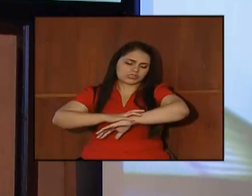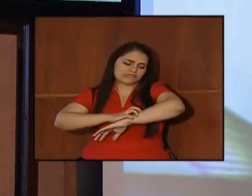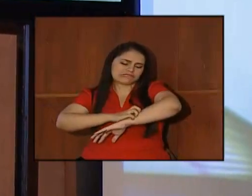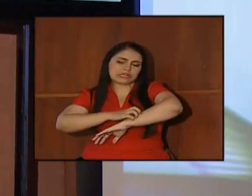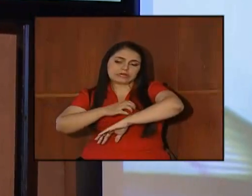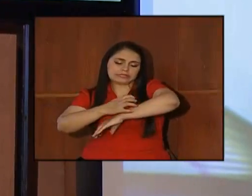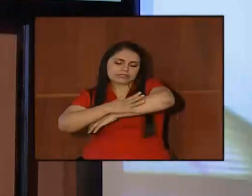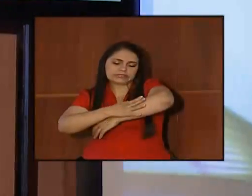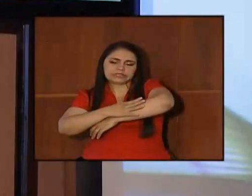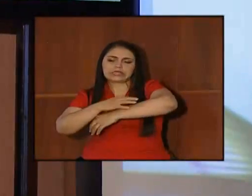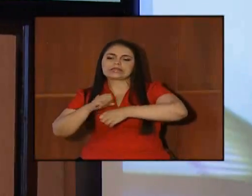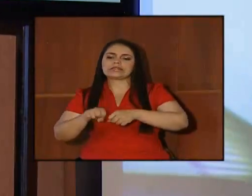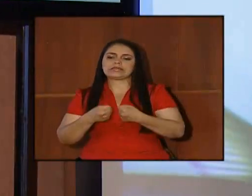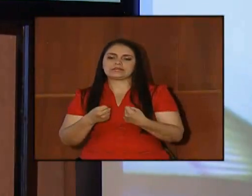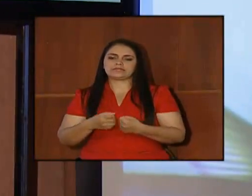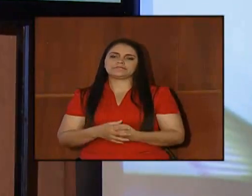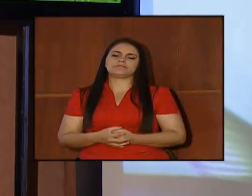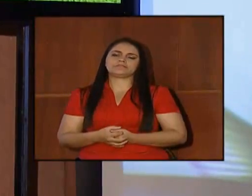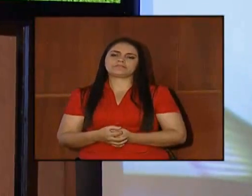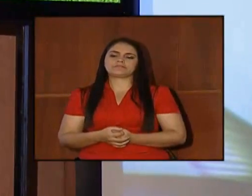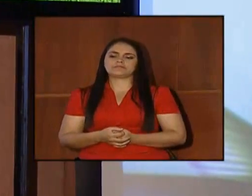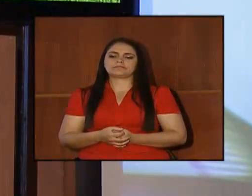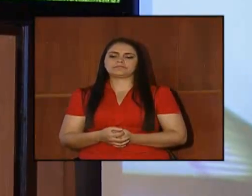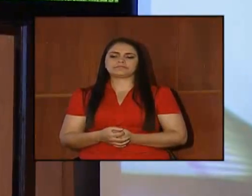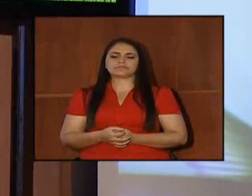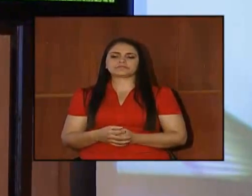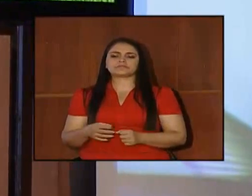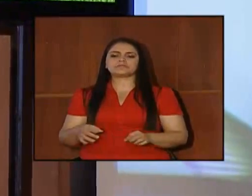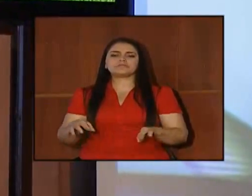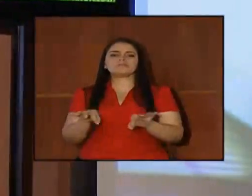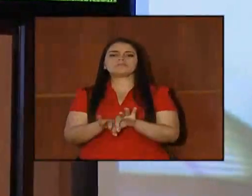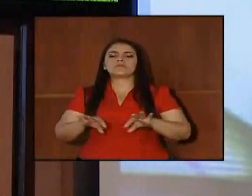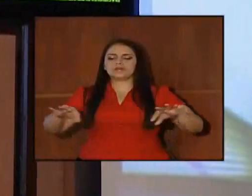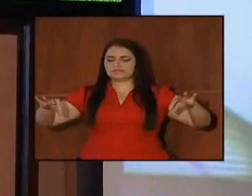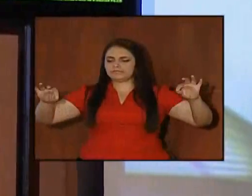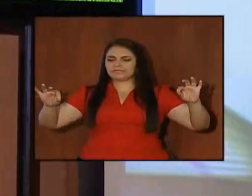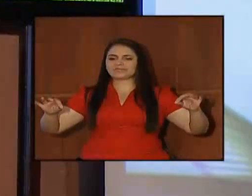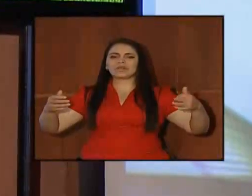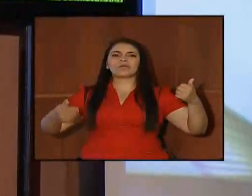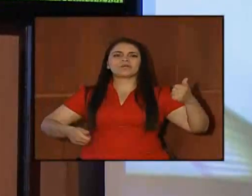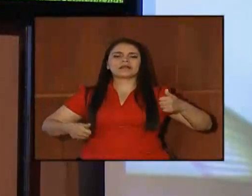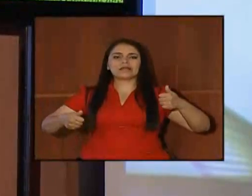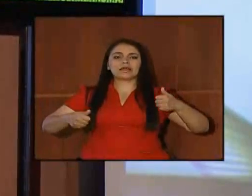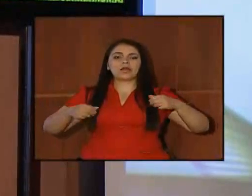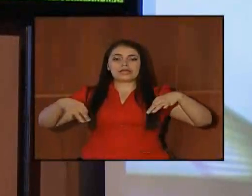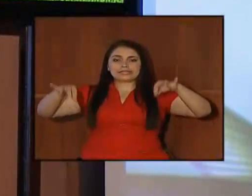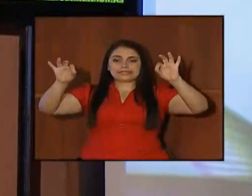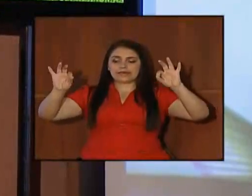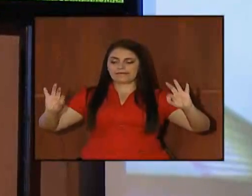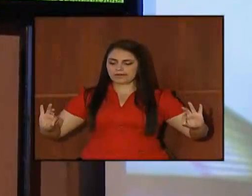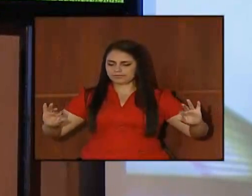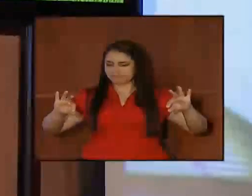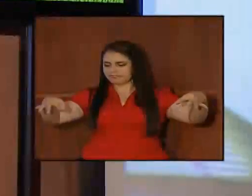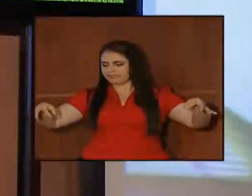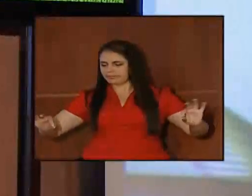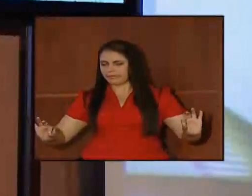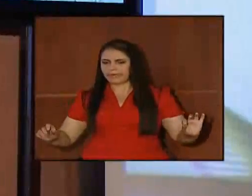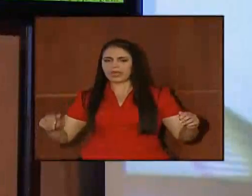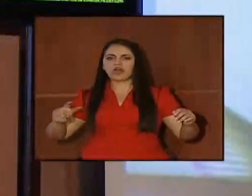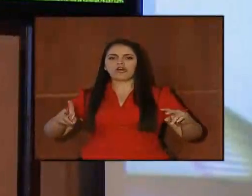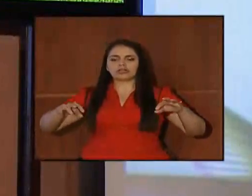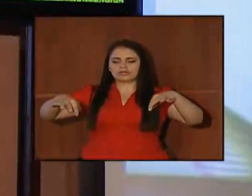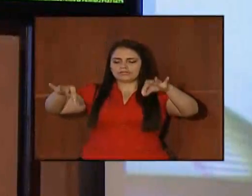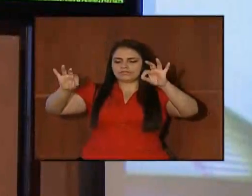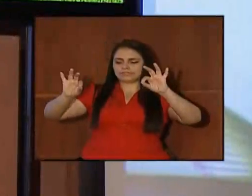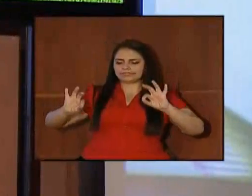herida. Siempre es recomendable utilizar una sábana de movimiento. Una sábana de movimiento es una sábana como la que vemos